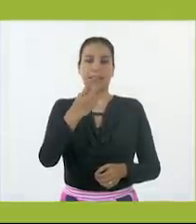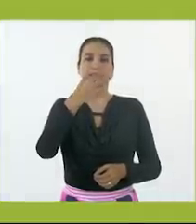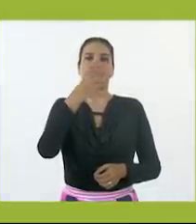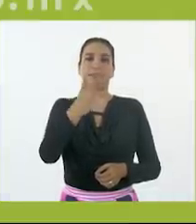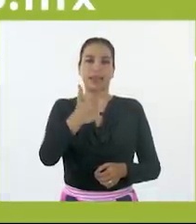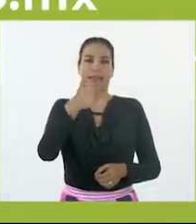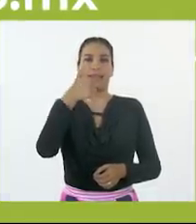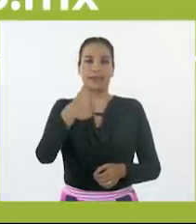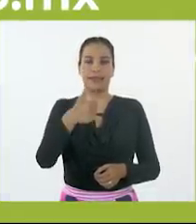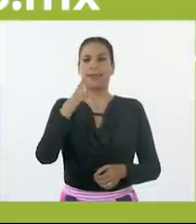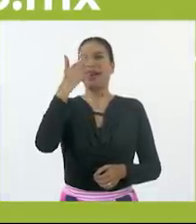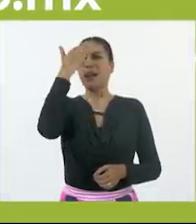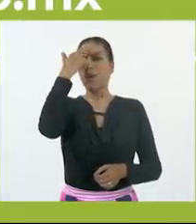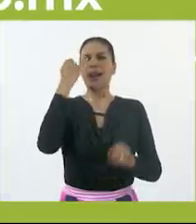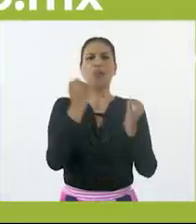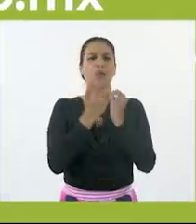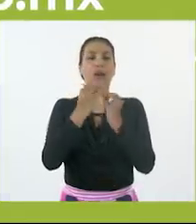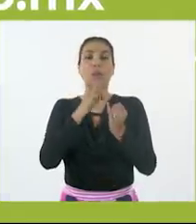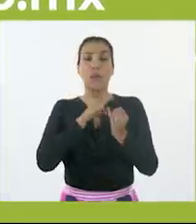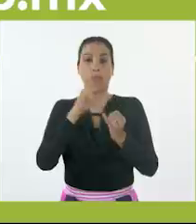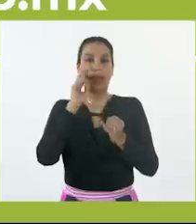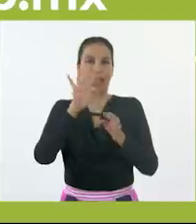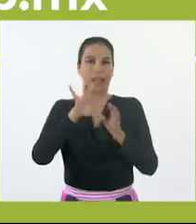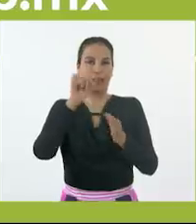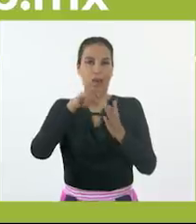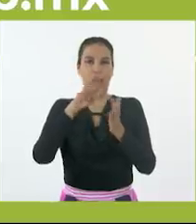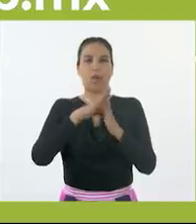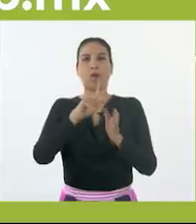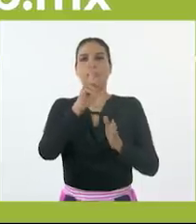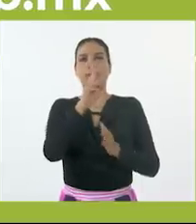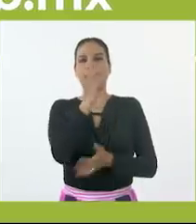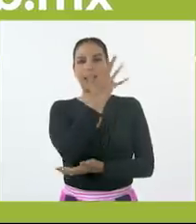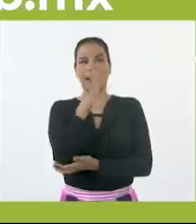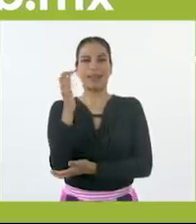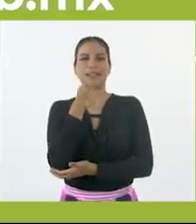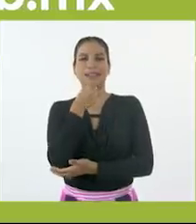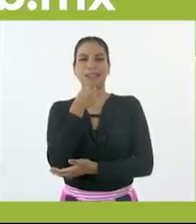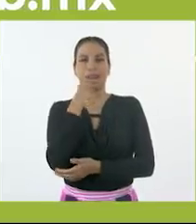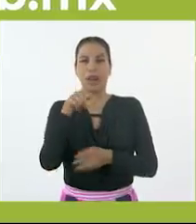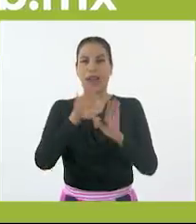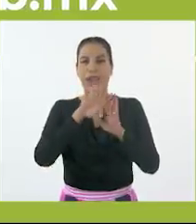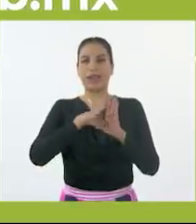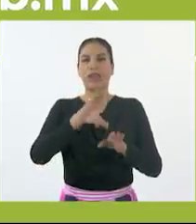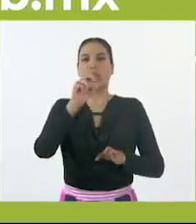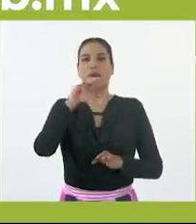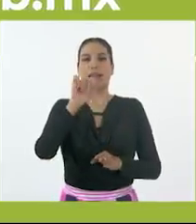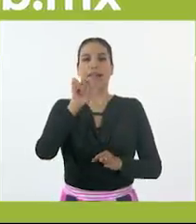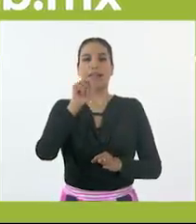800-734-7376. Recuerden que también pueden encontrar el álbum de preescolar en la página